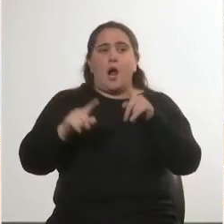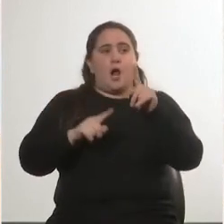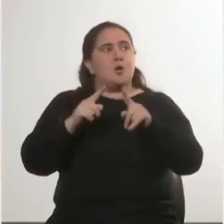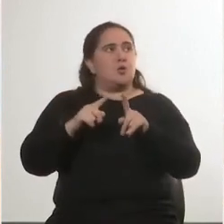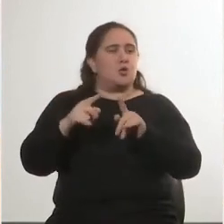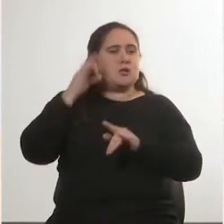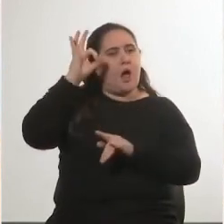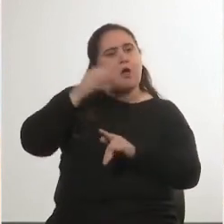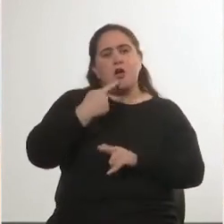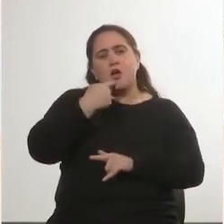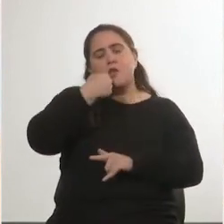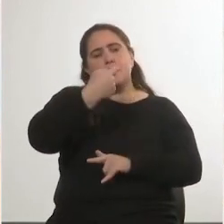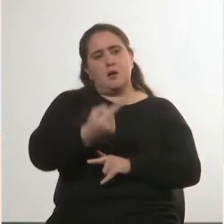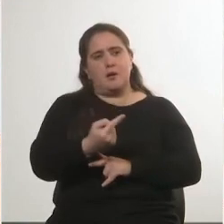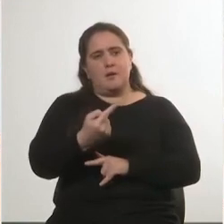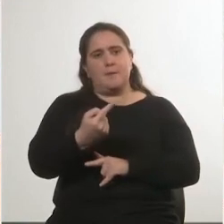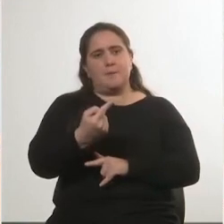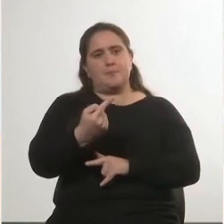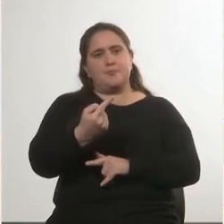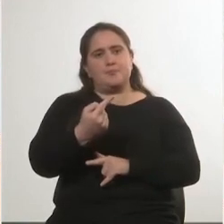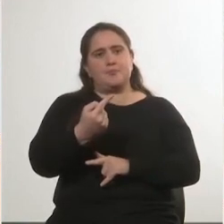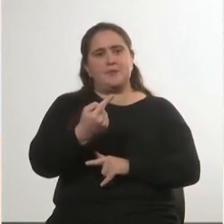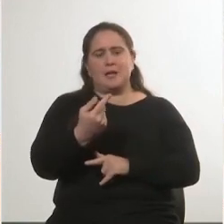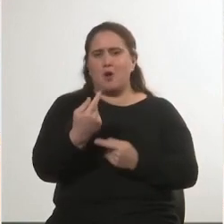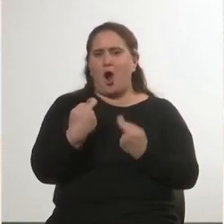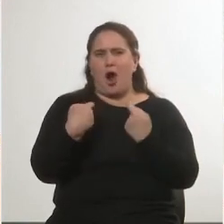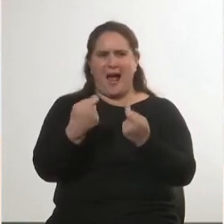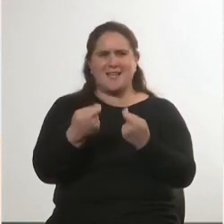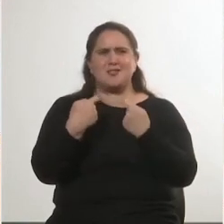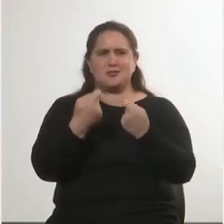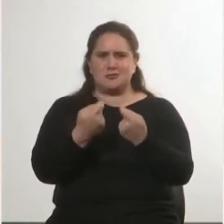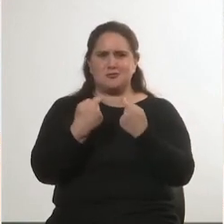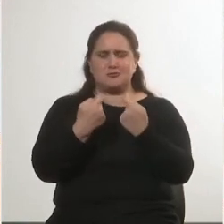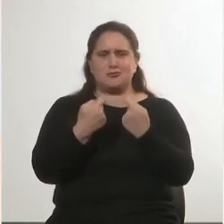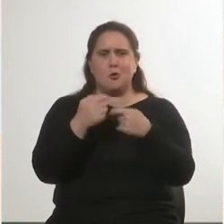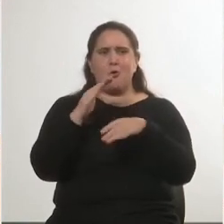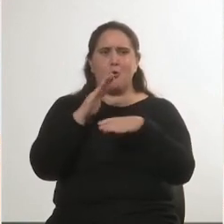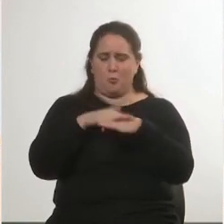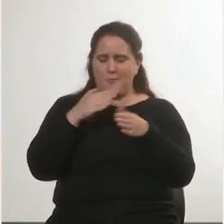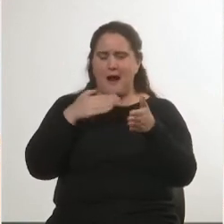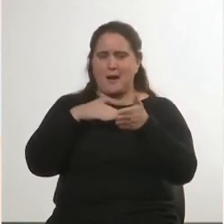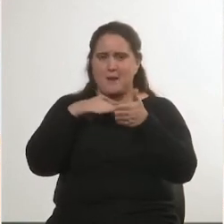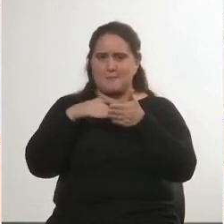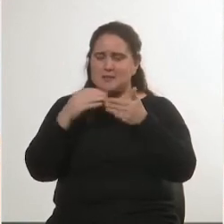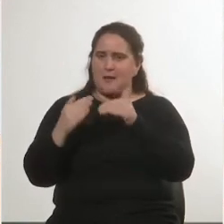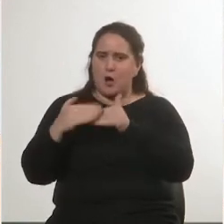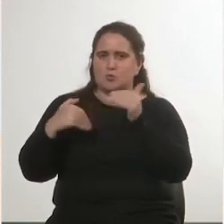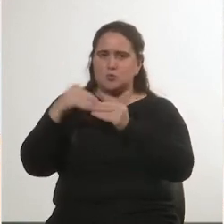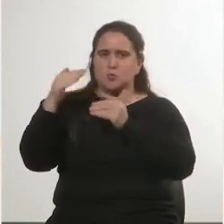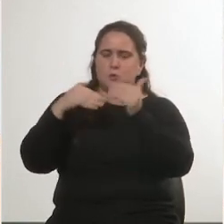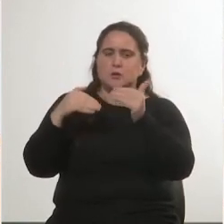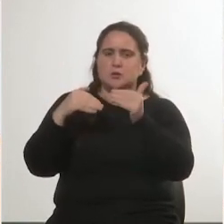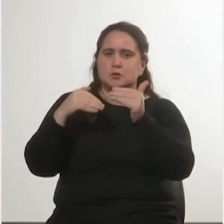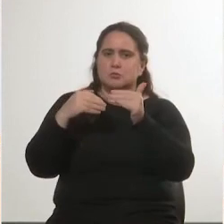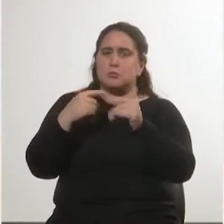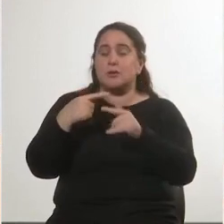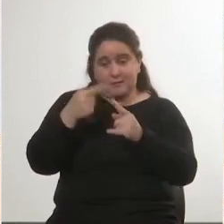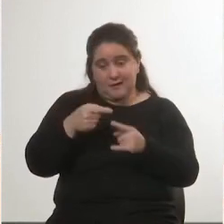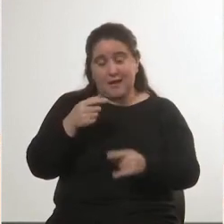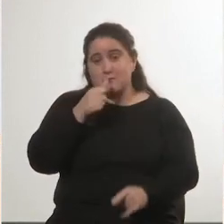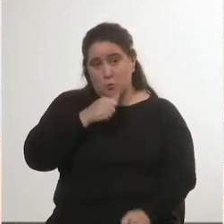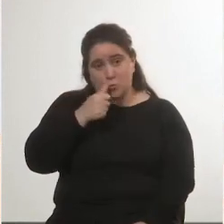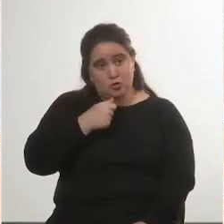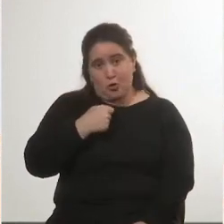un legislador hablar del costo que se va a generar con esta nueva represa que se va a hacer, que repito, va a ser la